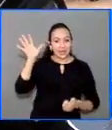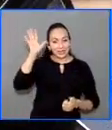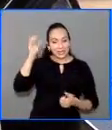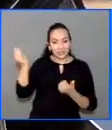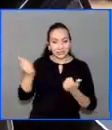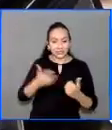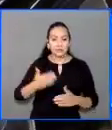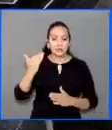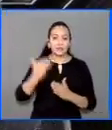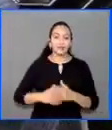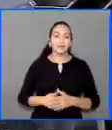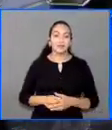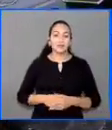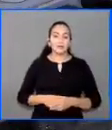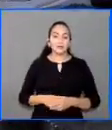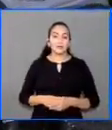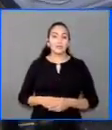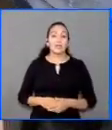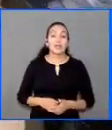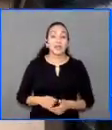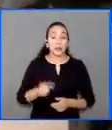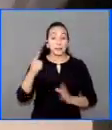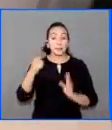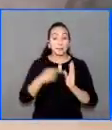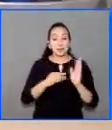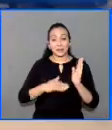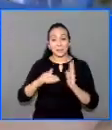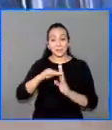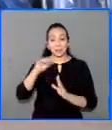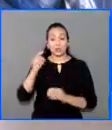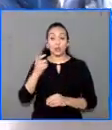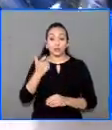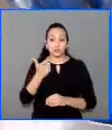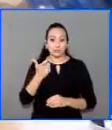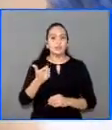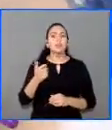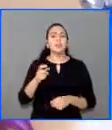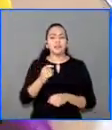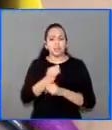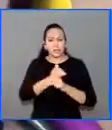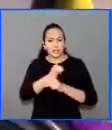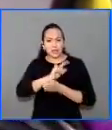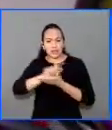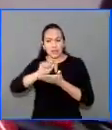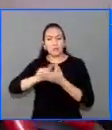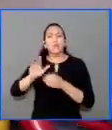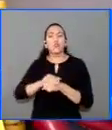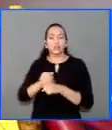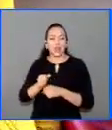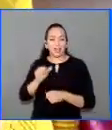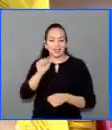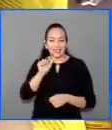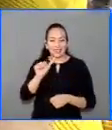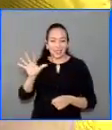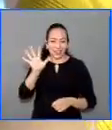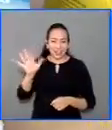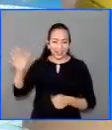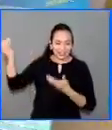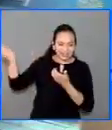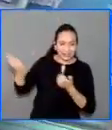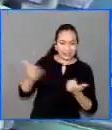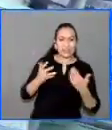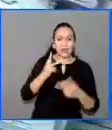Un valor de hasta 1.000 millones de pesos es el saldo del operativo Limpieza, estrategia que busca combatir la introducción